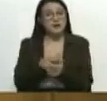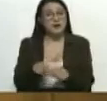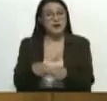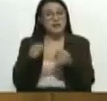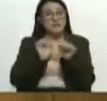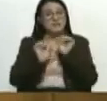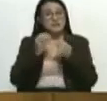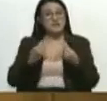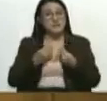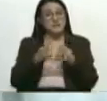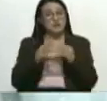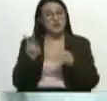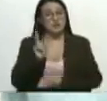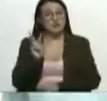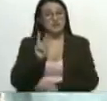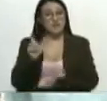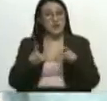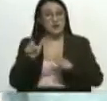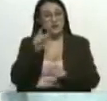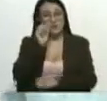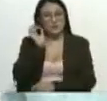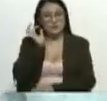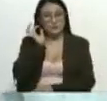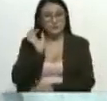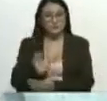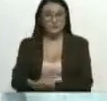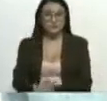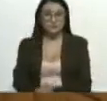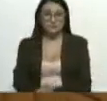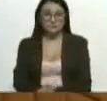vida de los venezolanos.